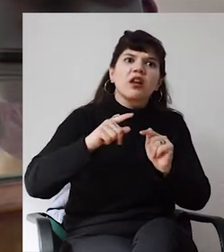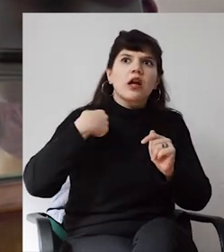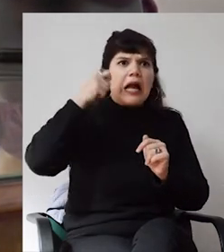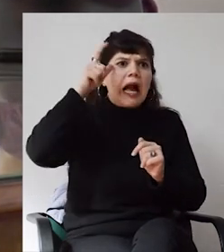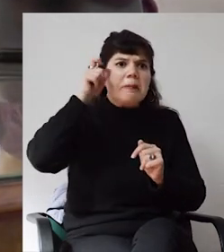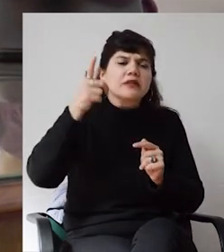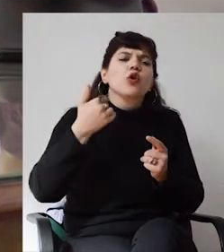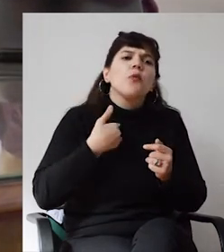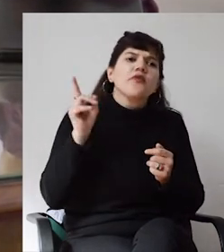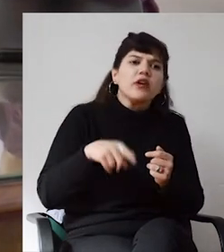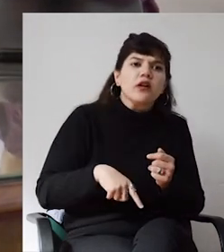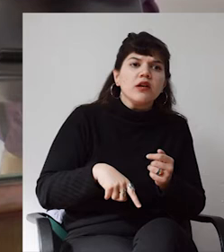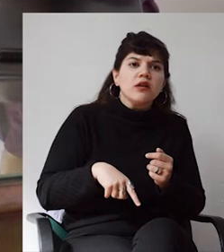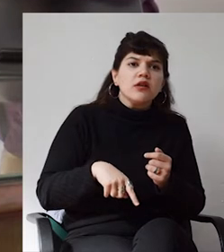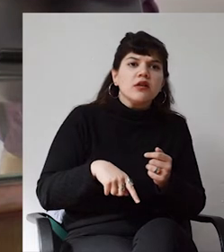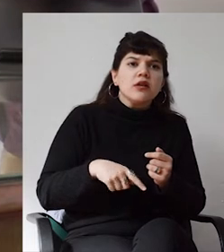tenemos distribuidas las capacidades,